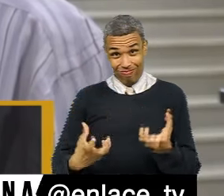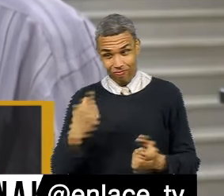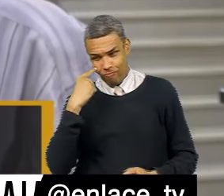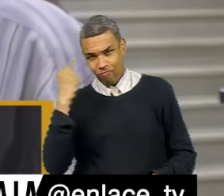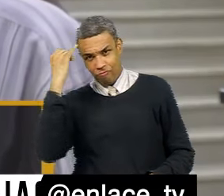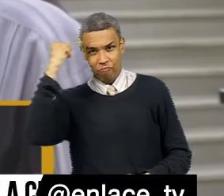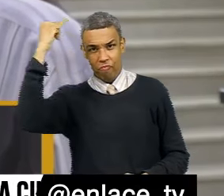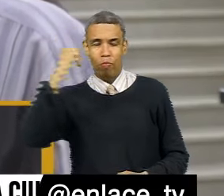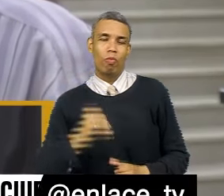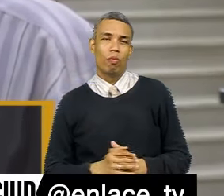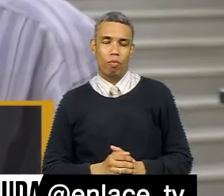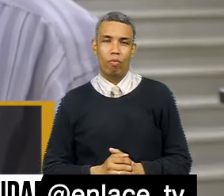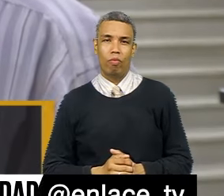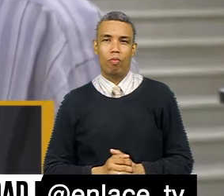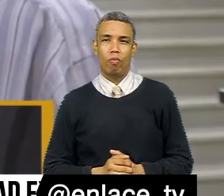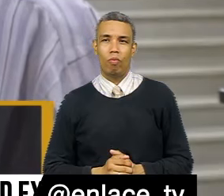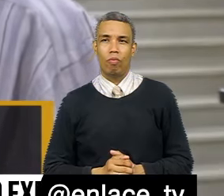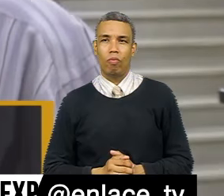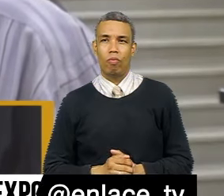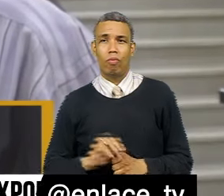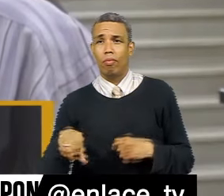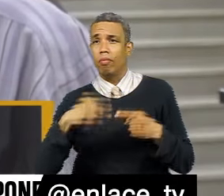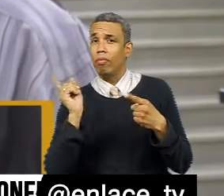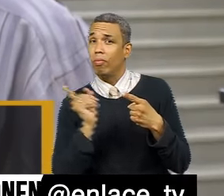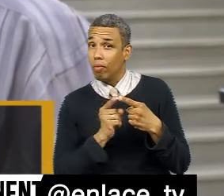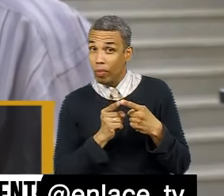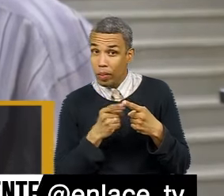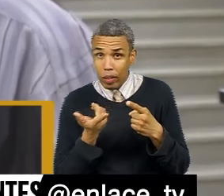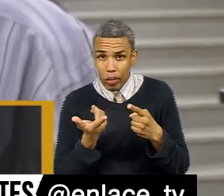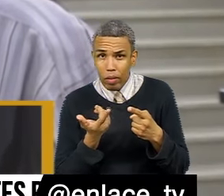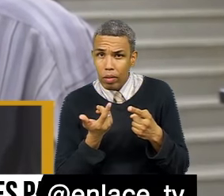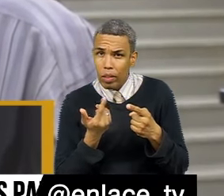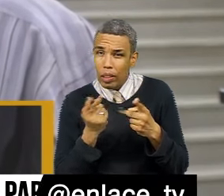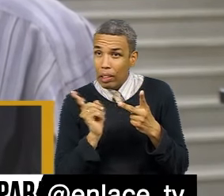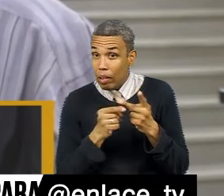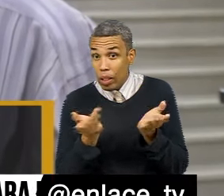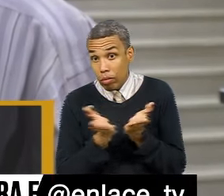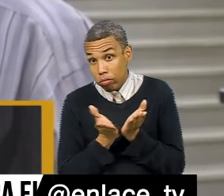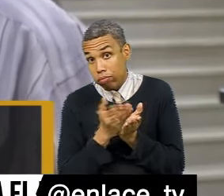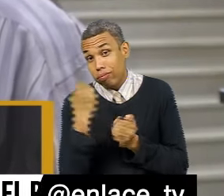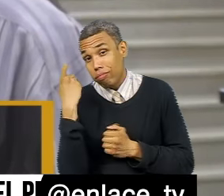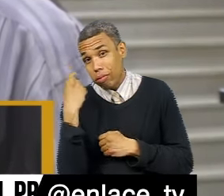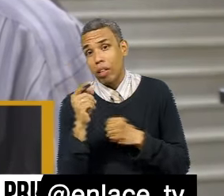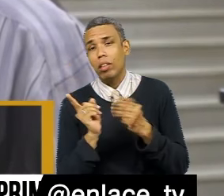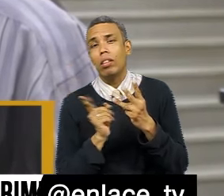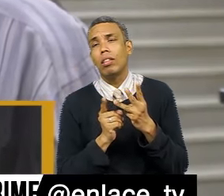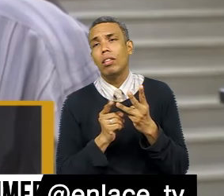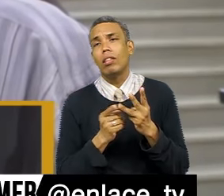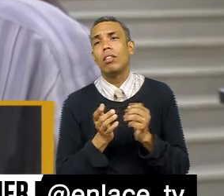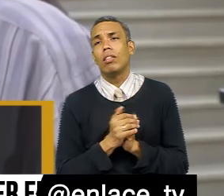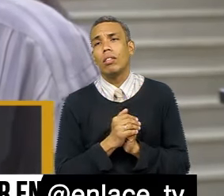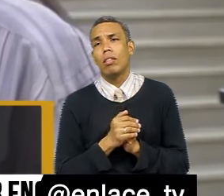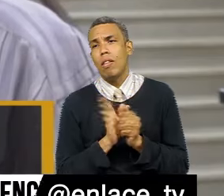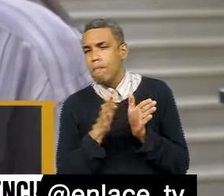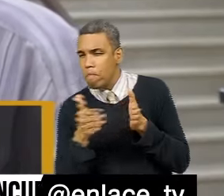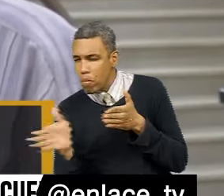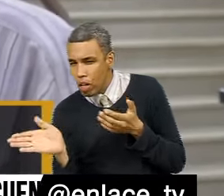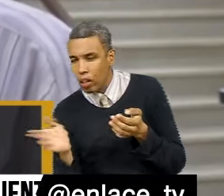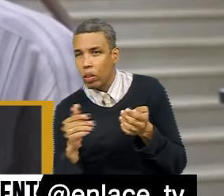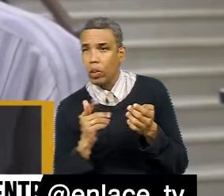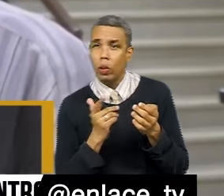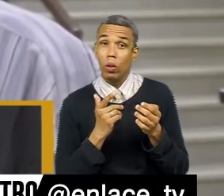que nos falta mucho, una educación, que nos falta mucho, un enforcement, que nos falta mucho, sucede un accidente, que tengamos pronto